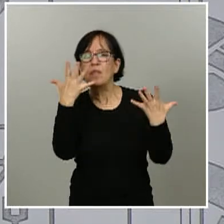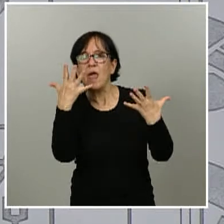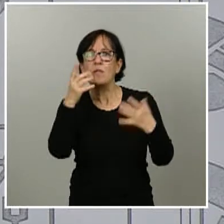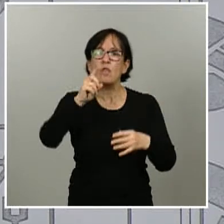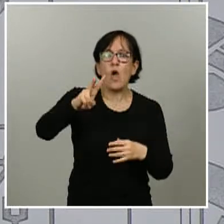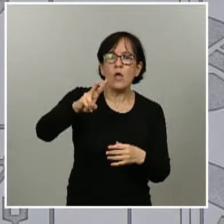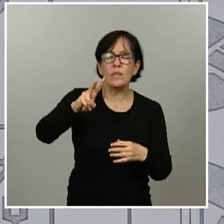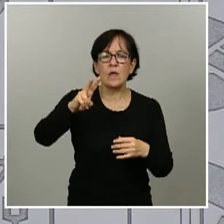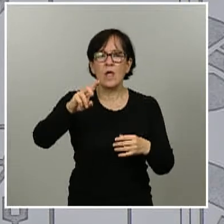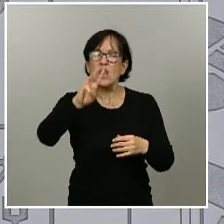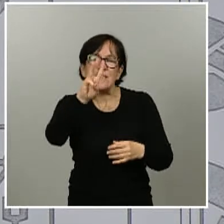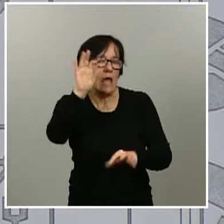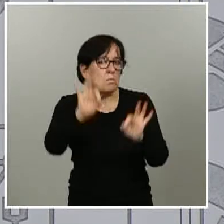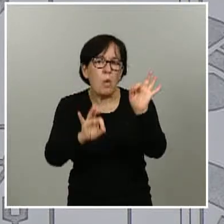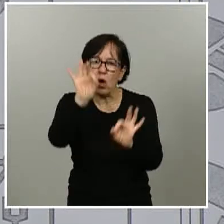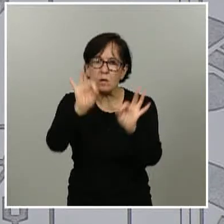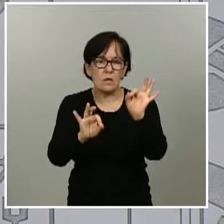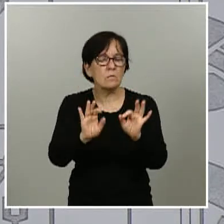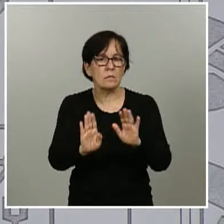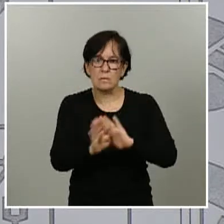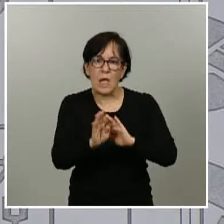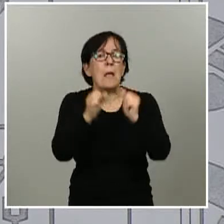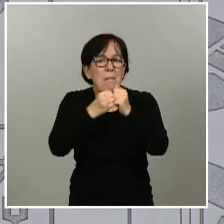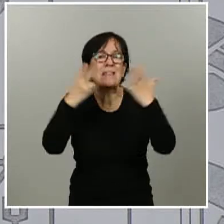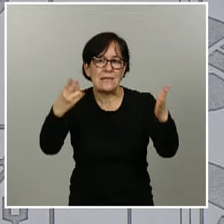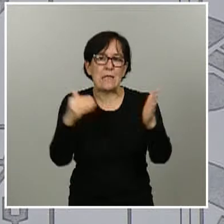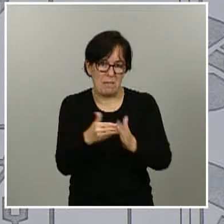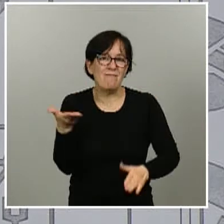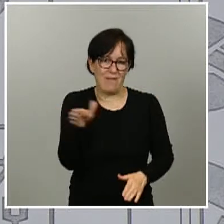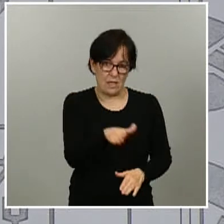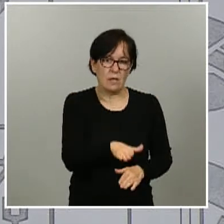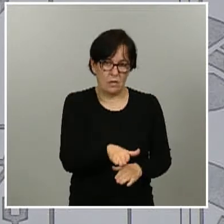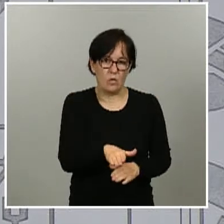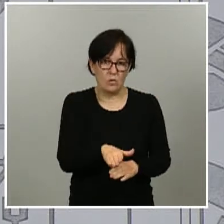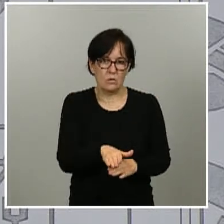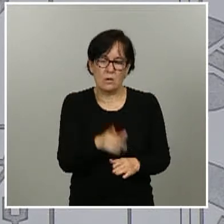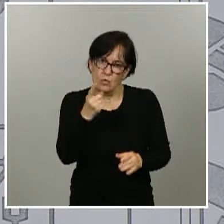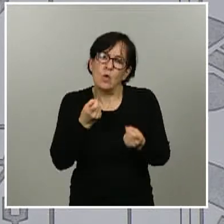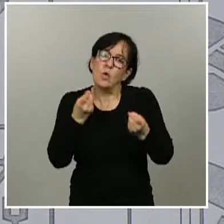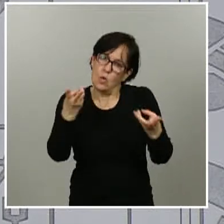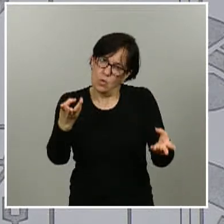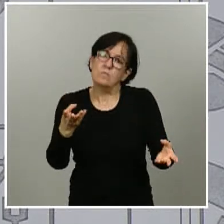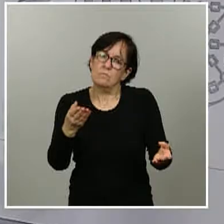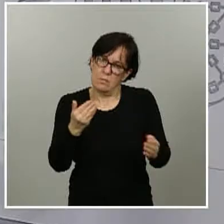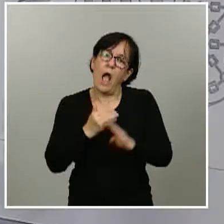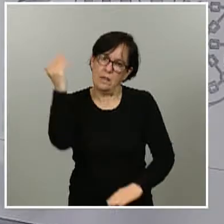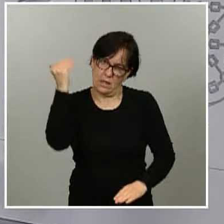un 3%, siguen siendo 27.000 fallecidos. Y eso es una cifra muy alta.